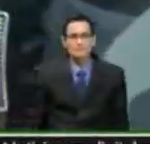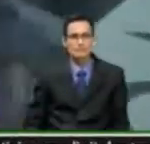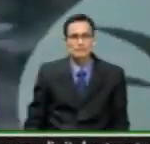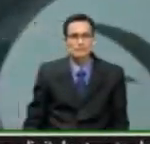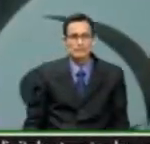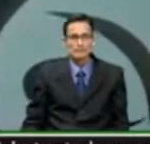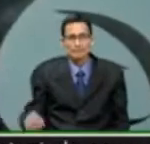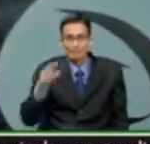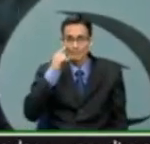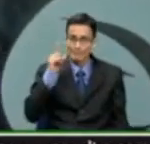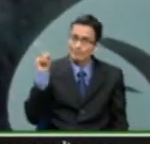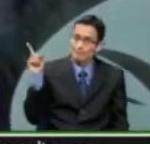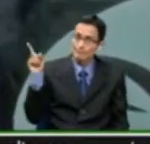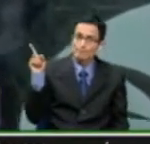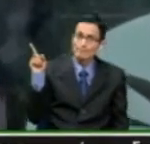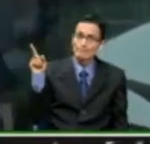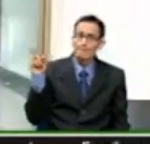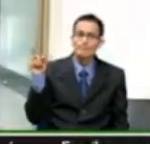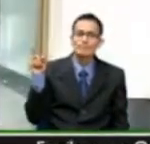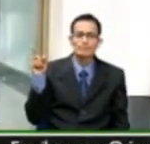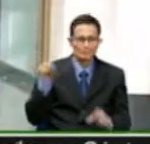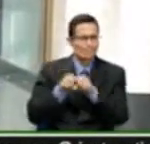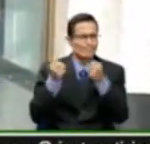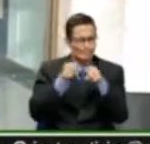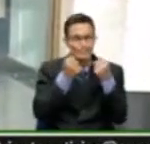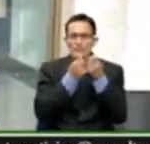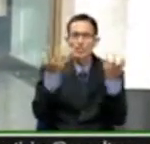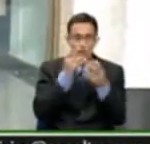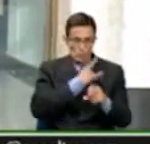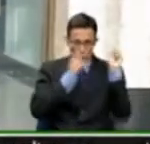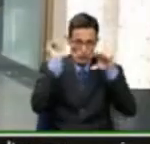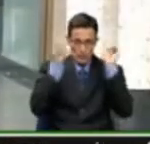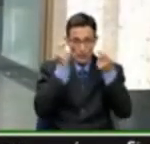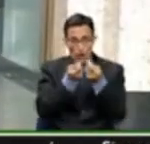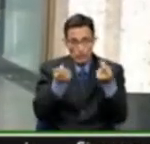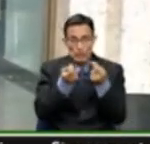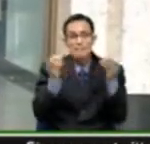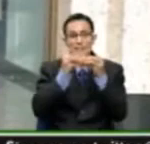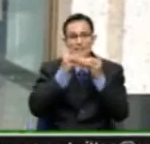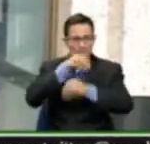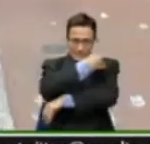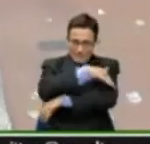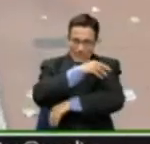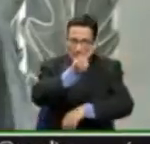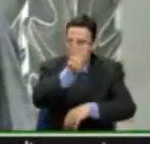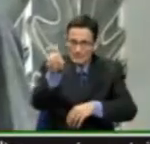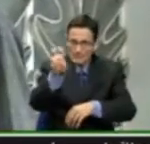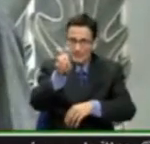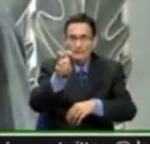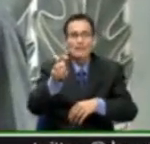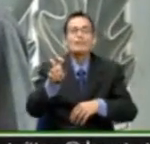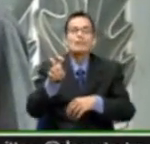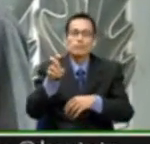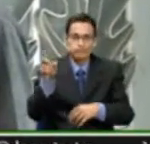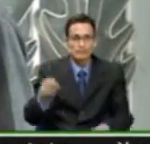Así quedaron establecimientos y viviendas en los alrededores de la UIS y en toda la carrera 27 tras los desmanes durante la movilización. Pues mal